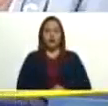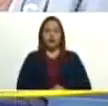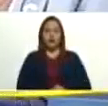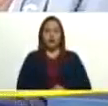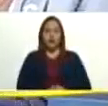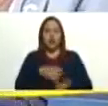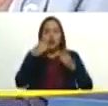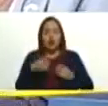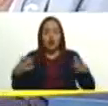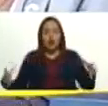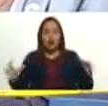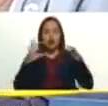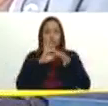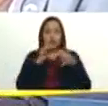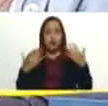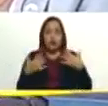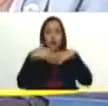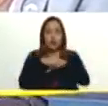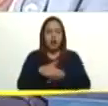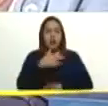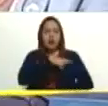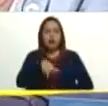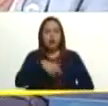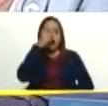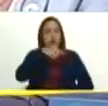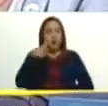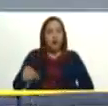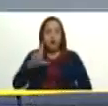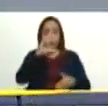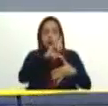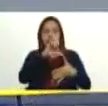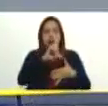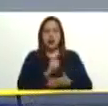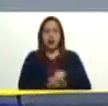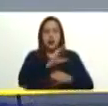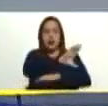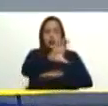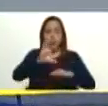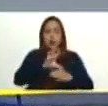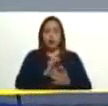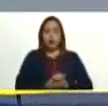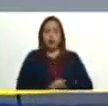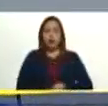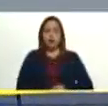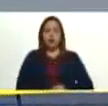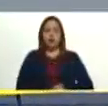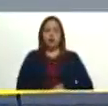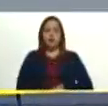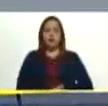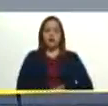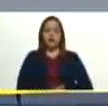tenemos que unir e integrar nuestras civilizaciones latinoamericanas y caribeñas.